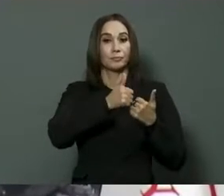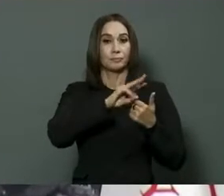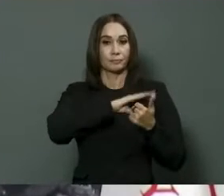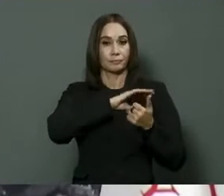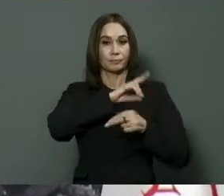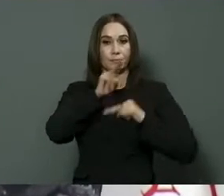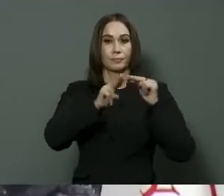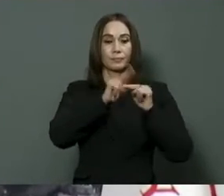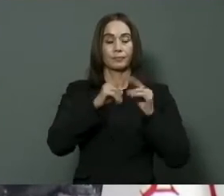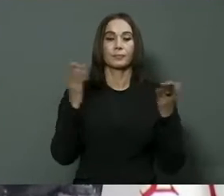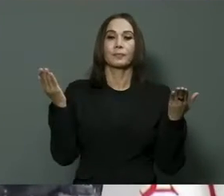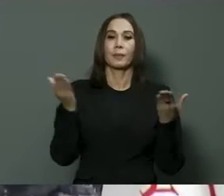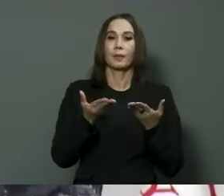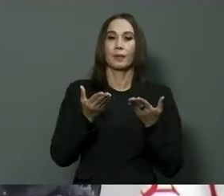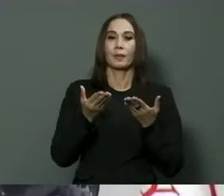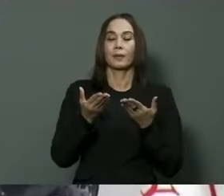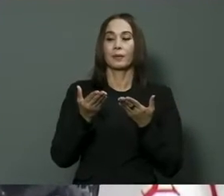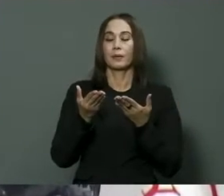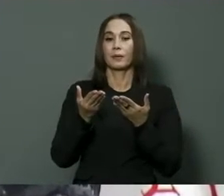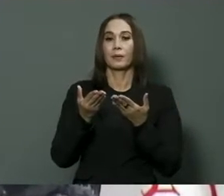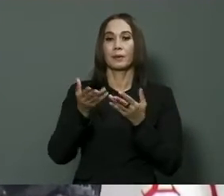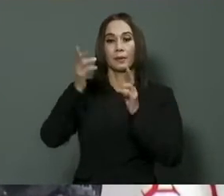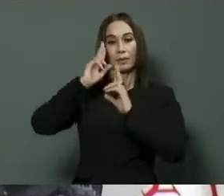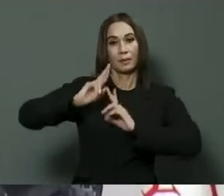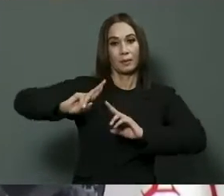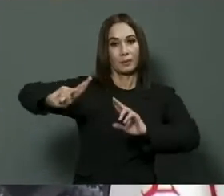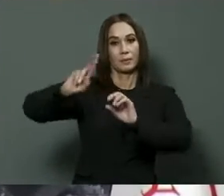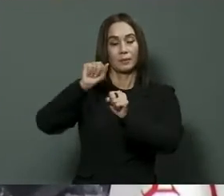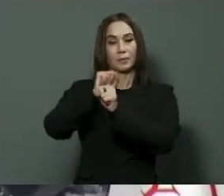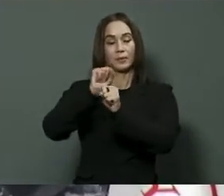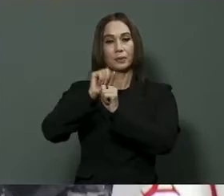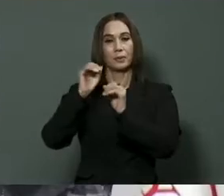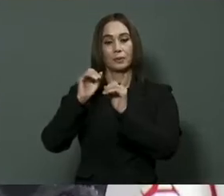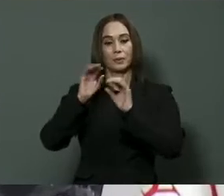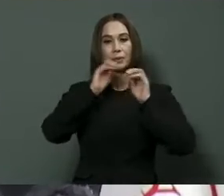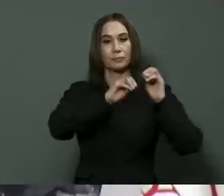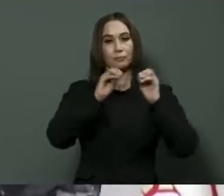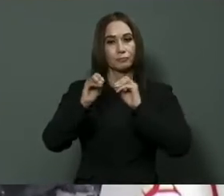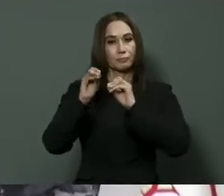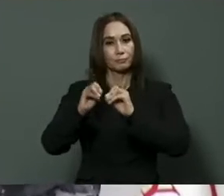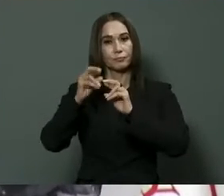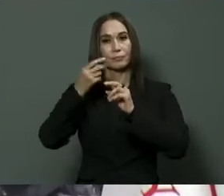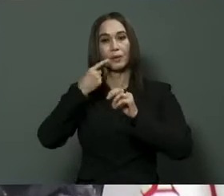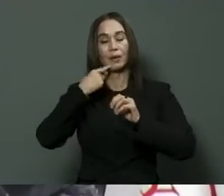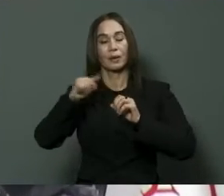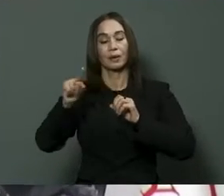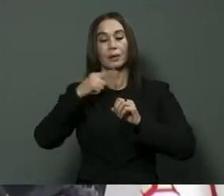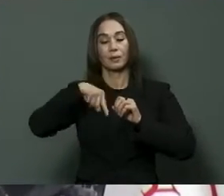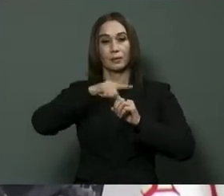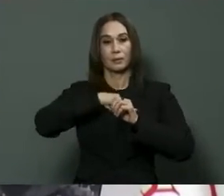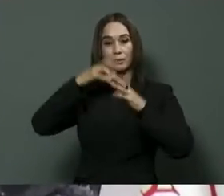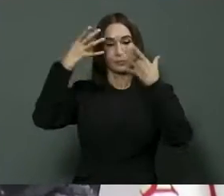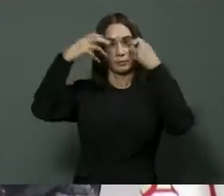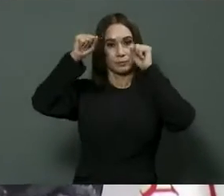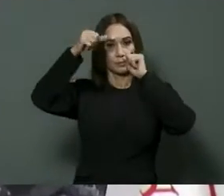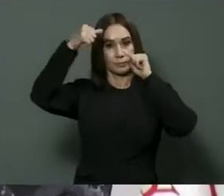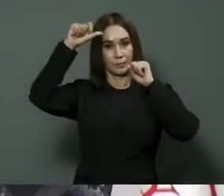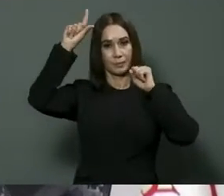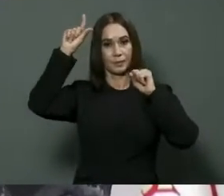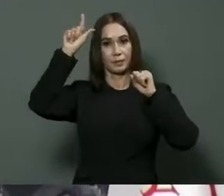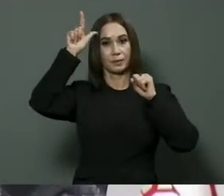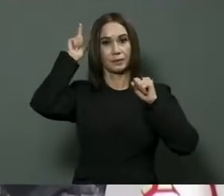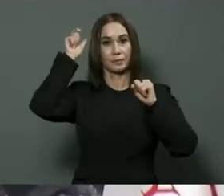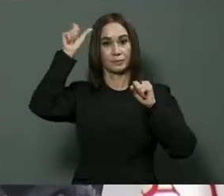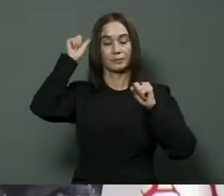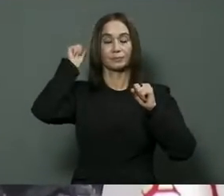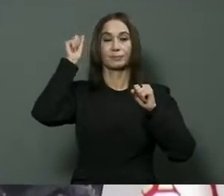Nacional, en cumplimiento de las elevadas instrucciones de nuestro señor Presidente